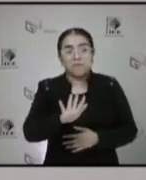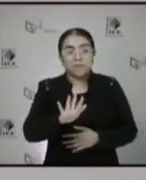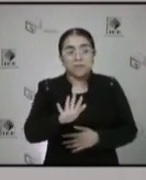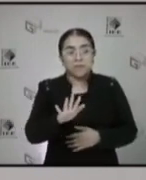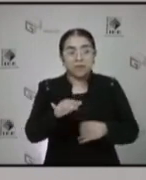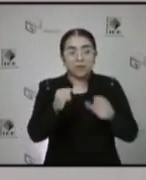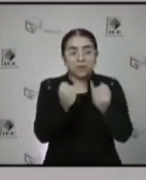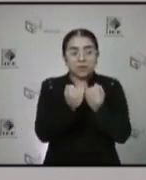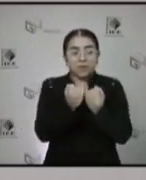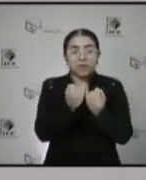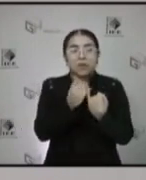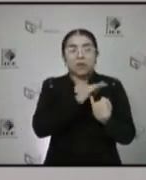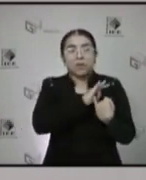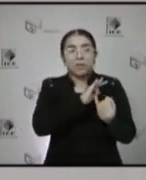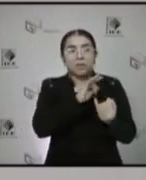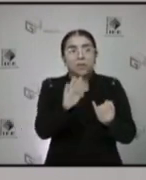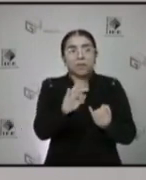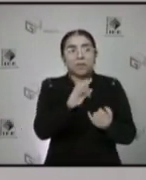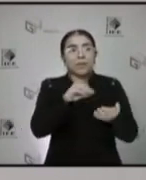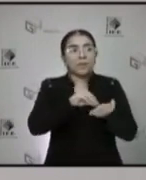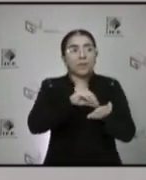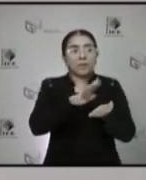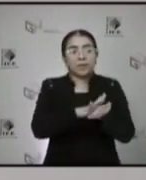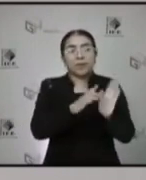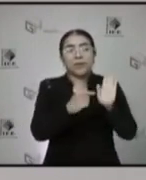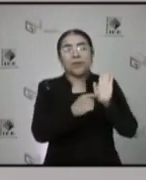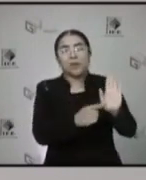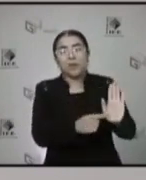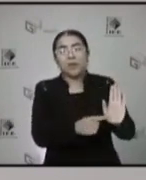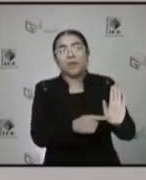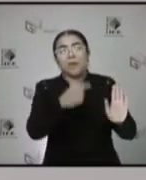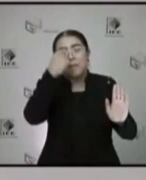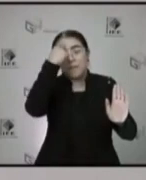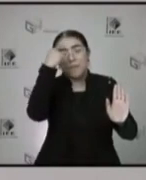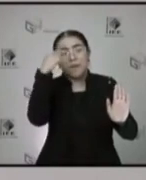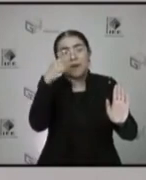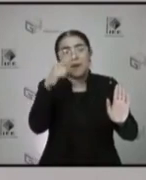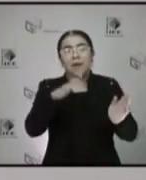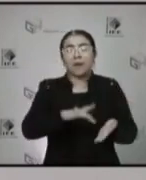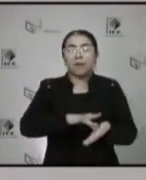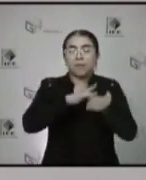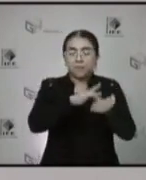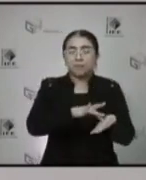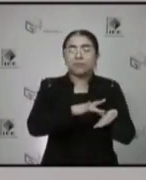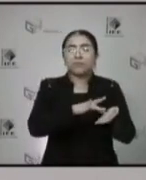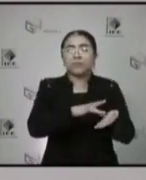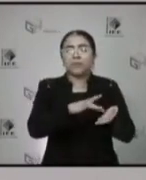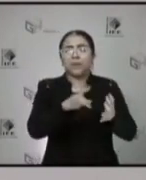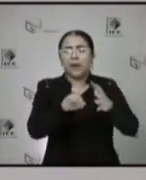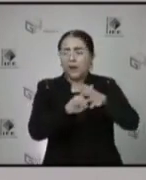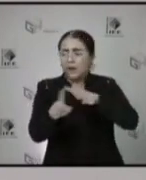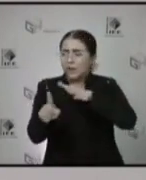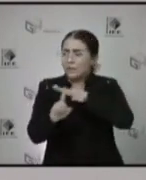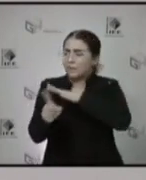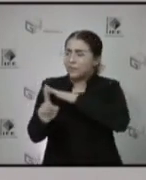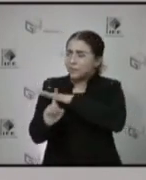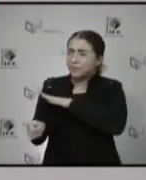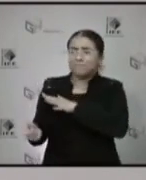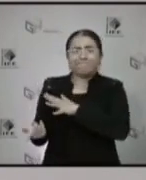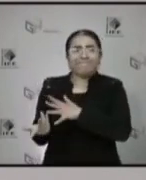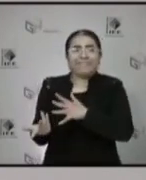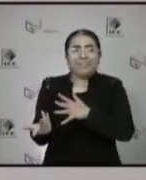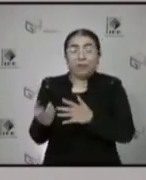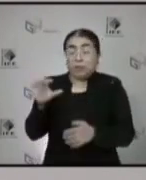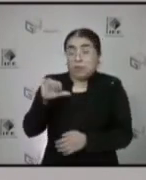la posibilidad y la oportunidad de limitar, de inhibir la migración, porque hoy casi 400,000